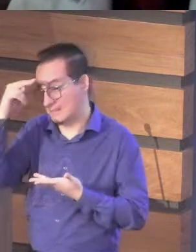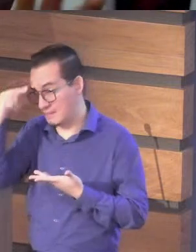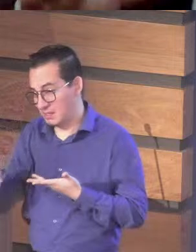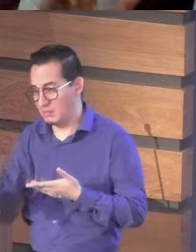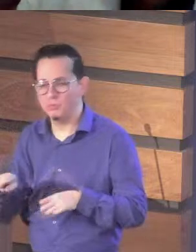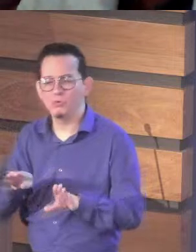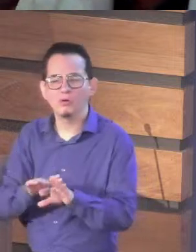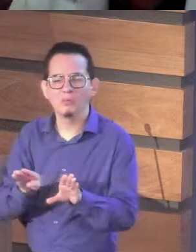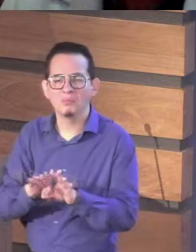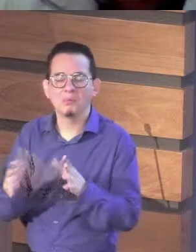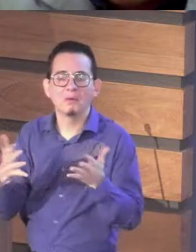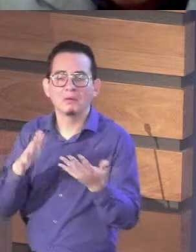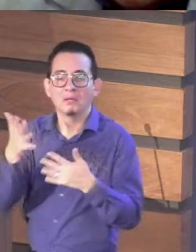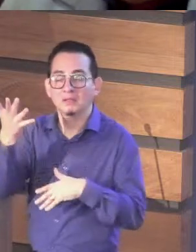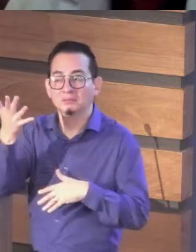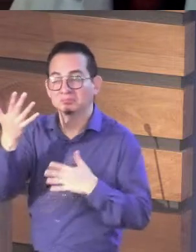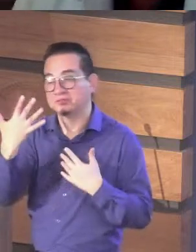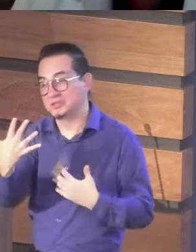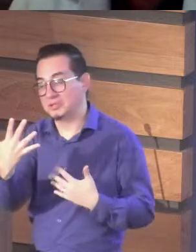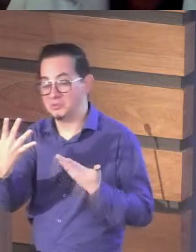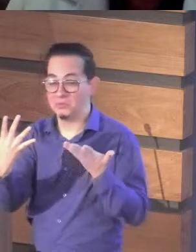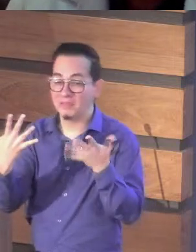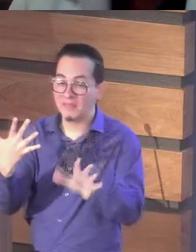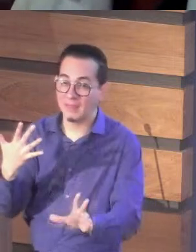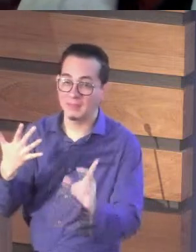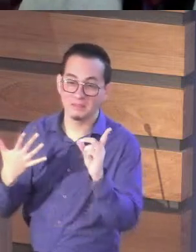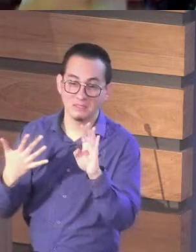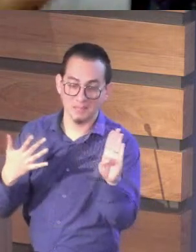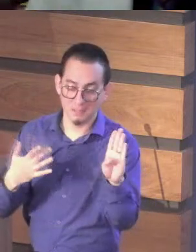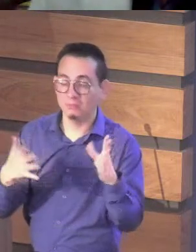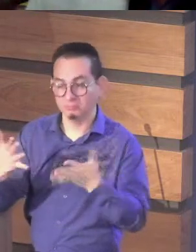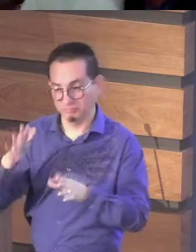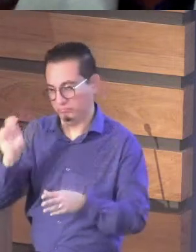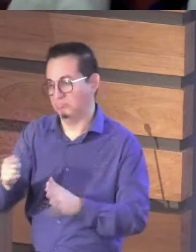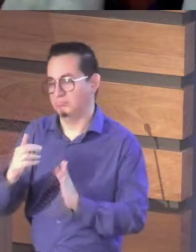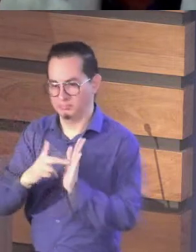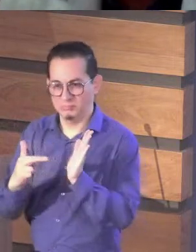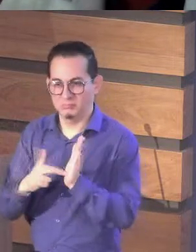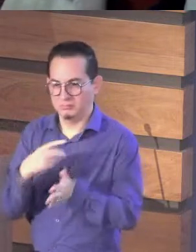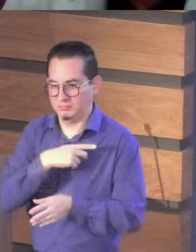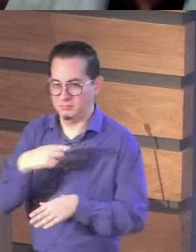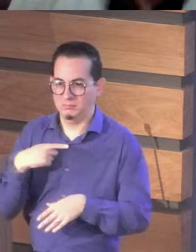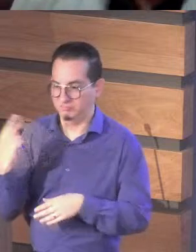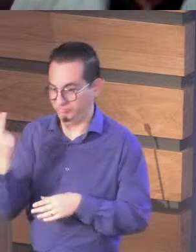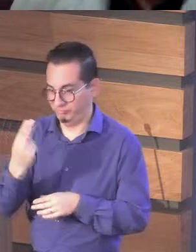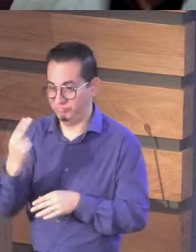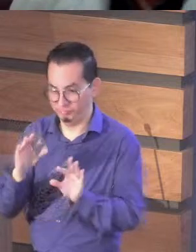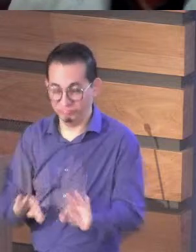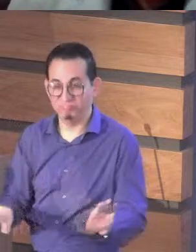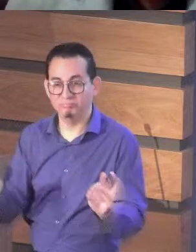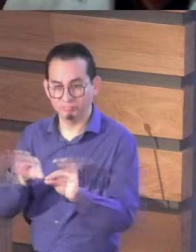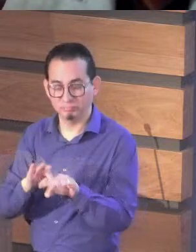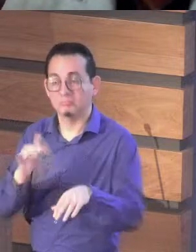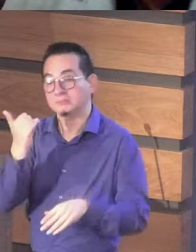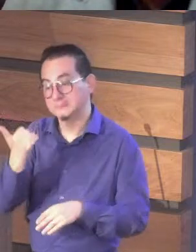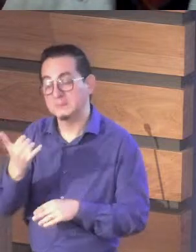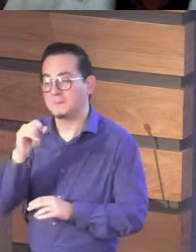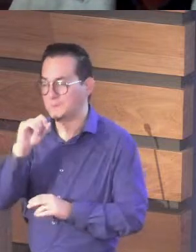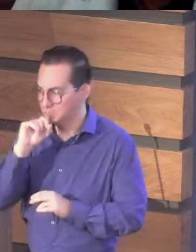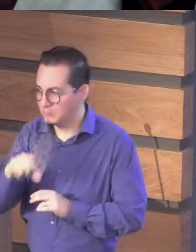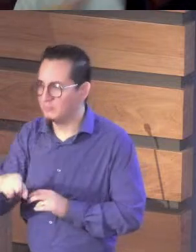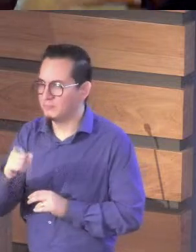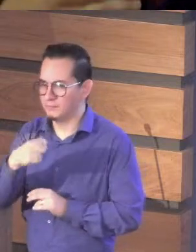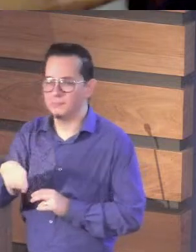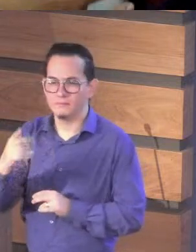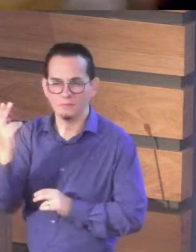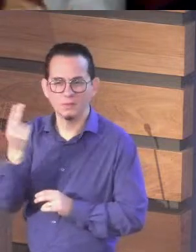decibelios el límite máximo que deberían estar expuestos. De hecho, hay que tener en cuenta que, por